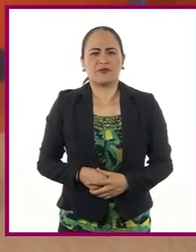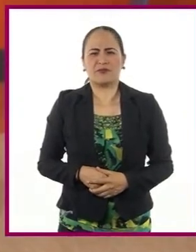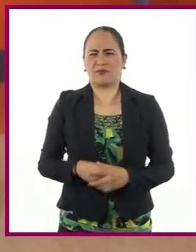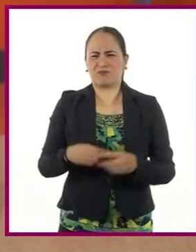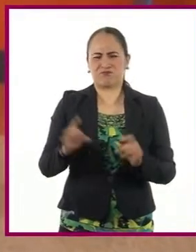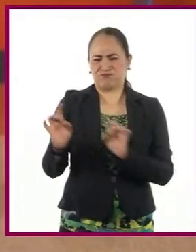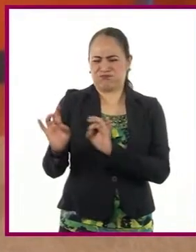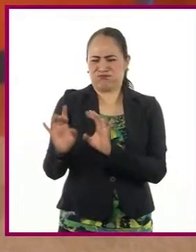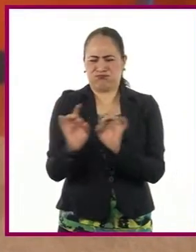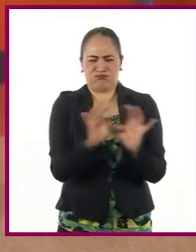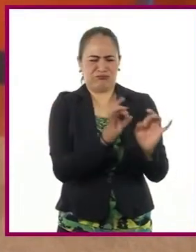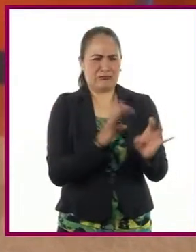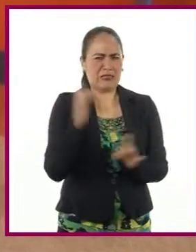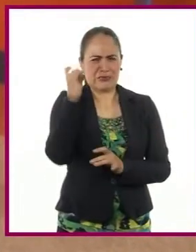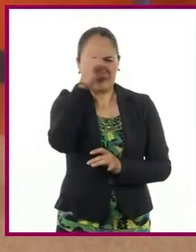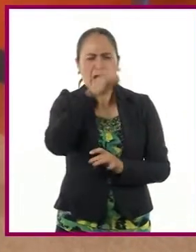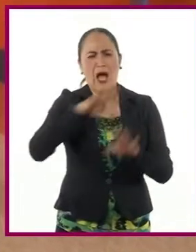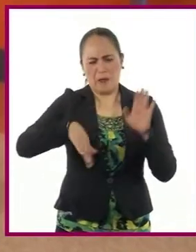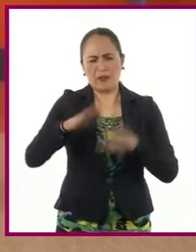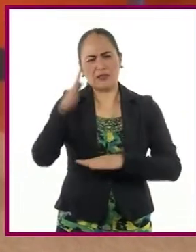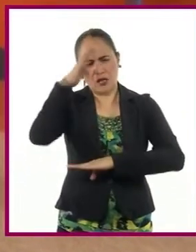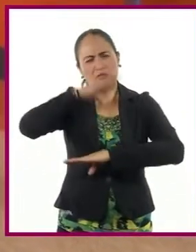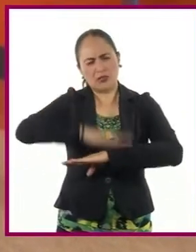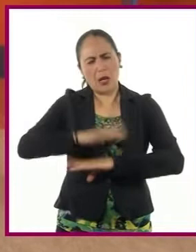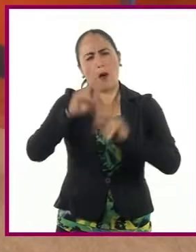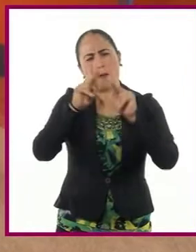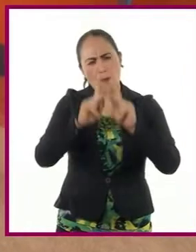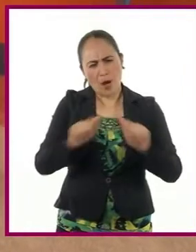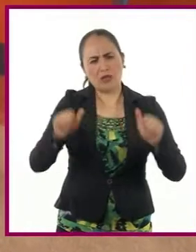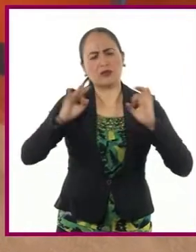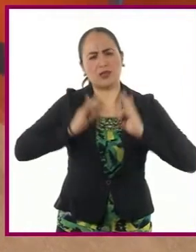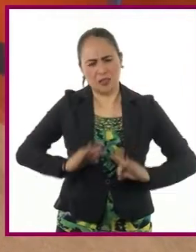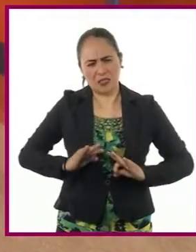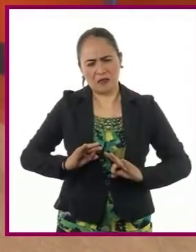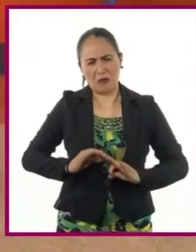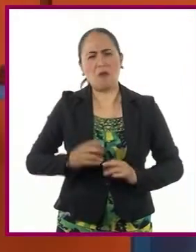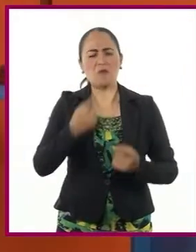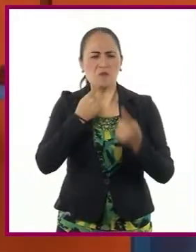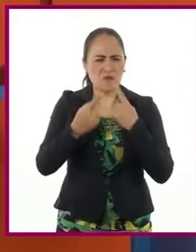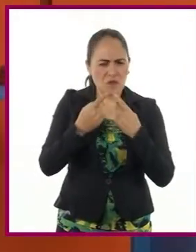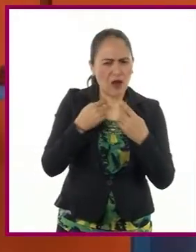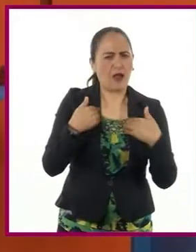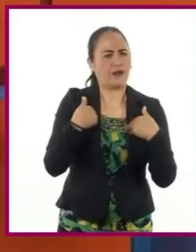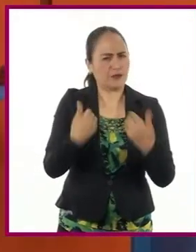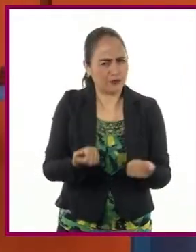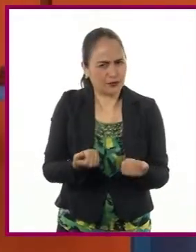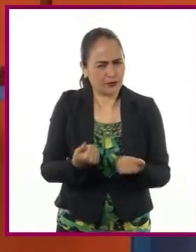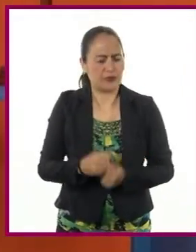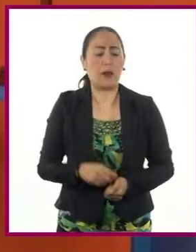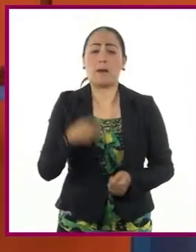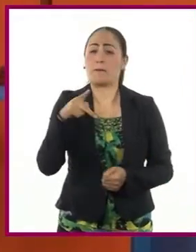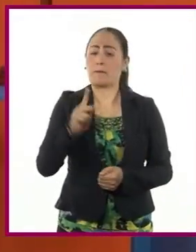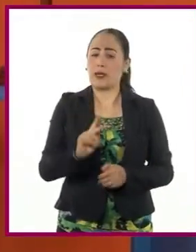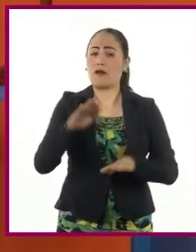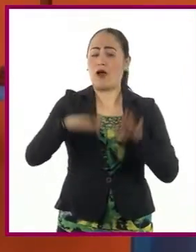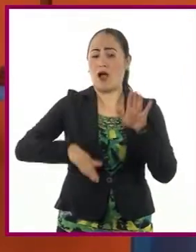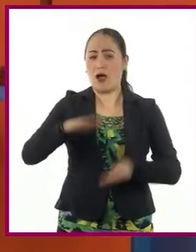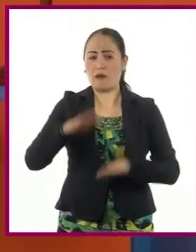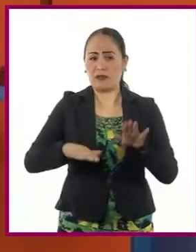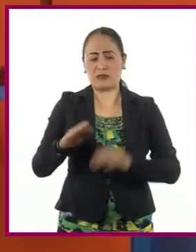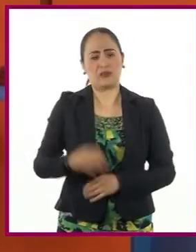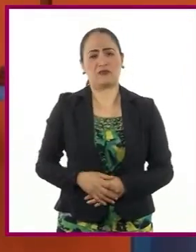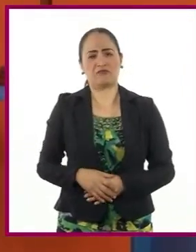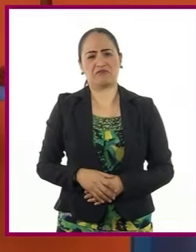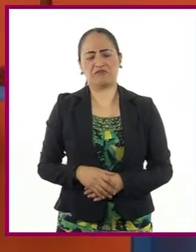pueden resolverse de manera pacífica, llegando a una solución o un entendimiento. Sin embargo, los conflictos que manejamos de